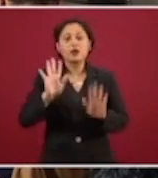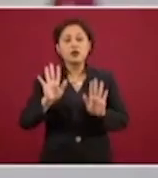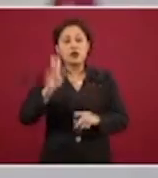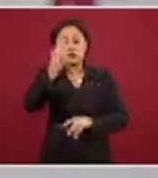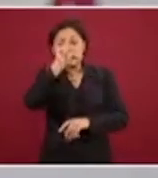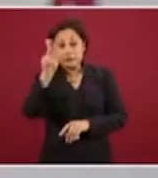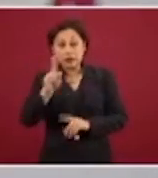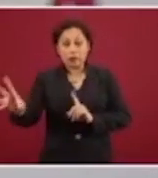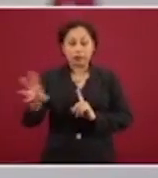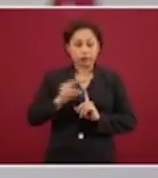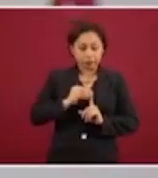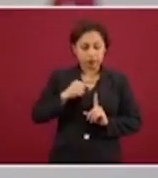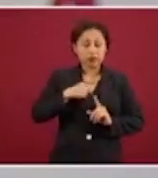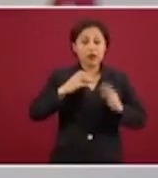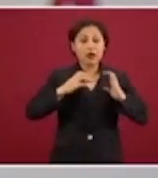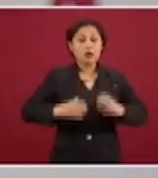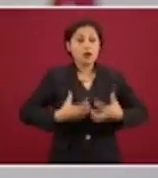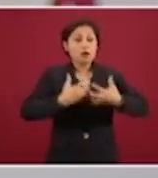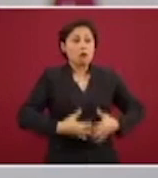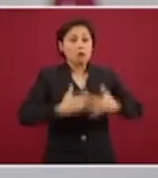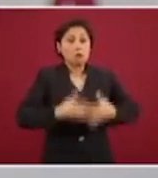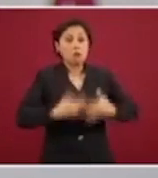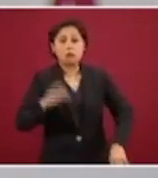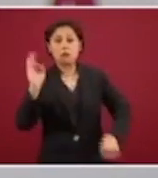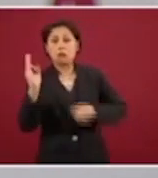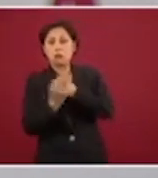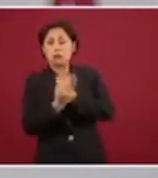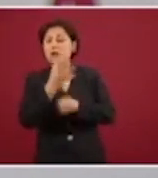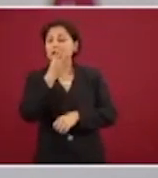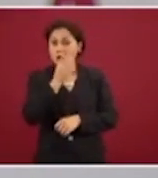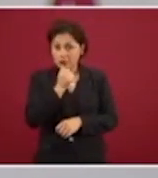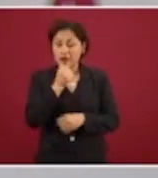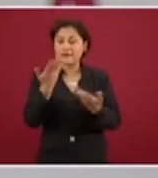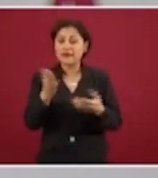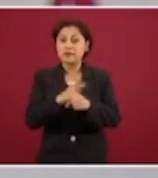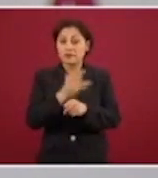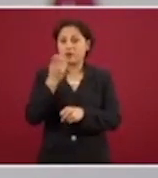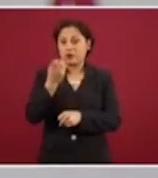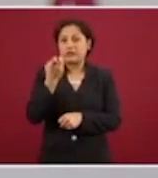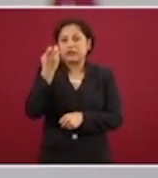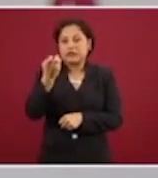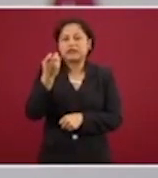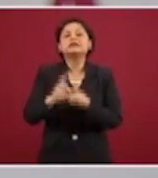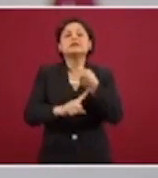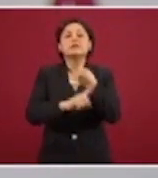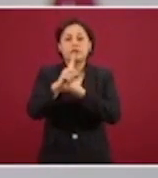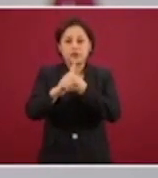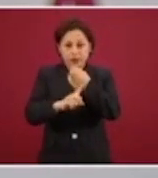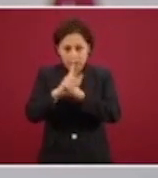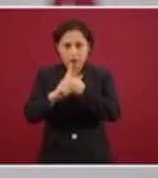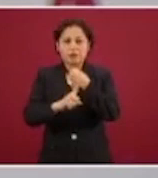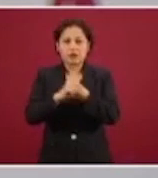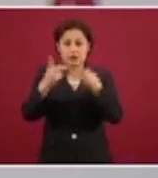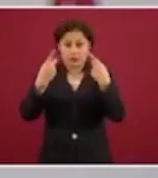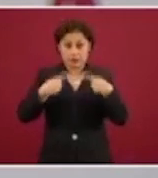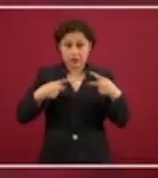De hecho, las infecciones son una de las primeras causas individuales de la mortalidad en personas con